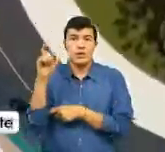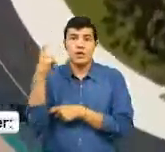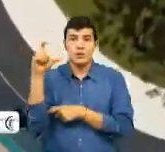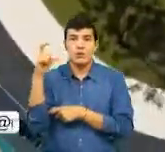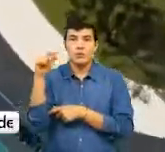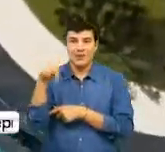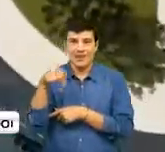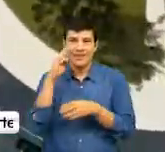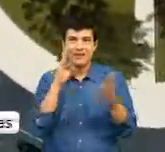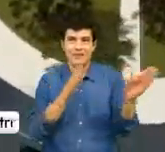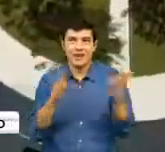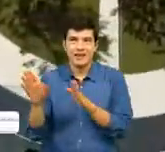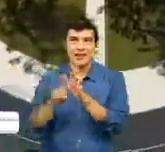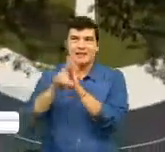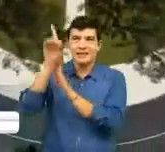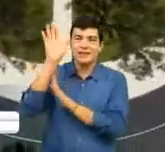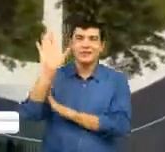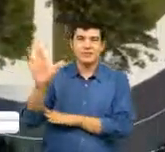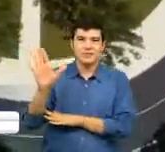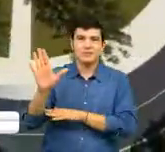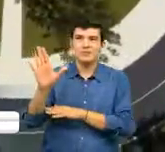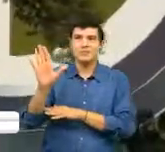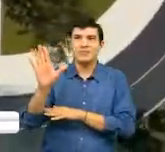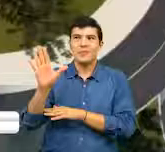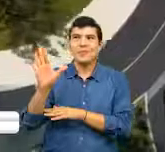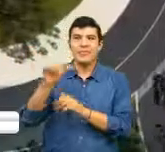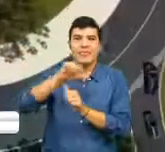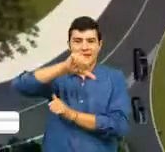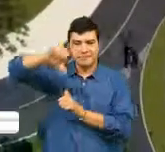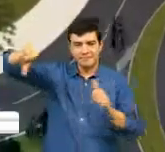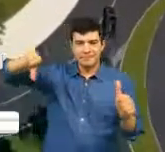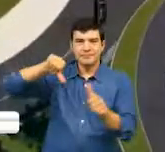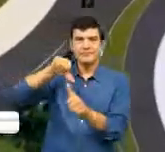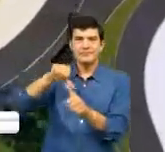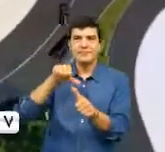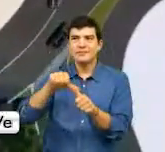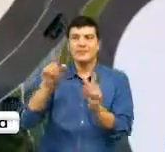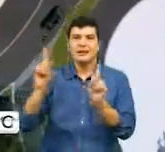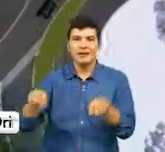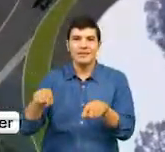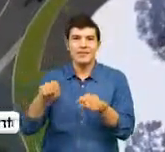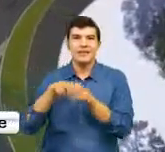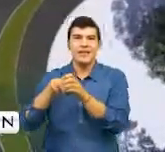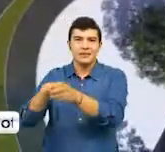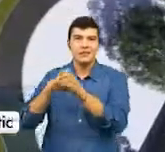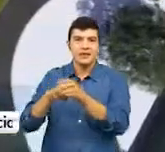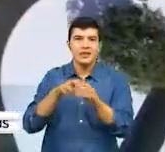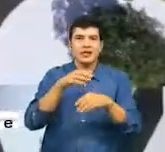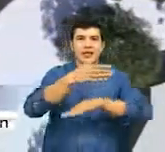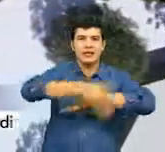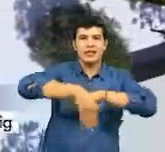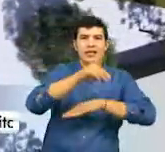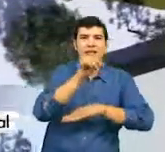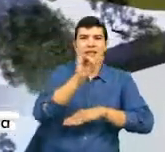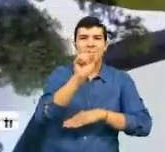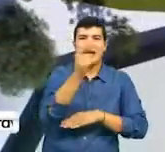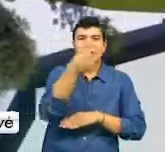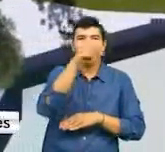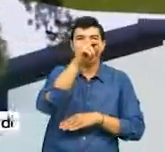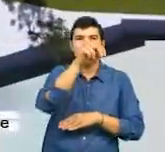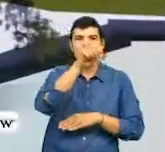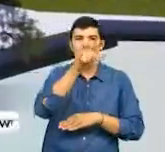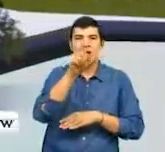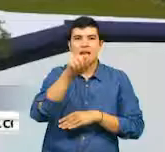plan de desarrollo es la intersección de la terminal de transportes, así como la intersección de la avenida Diagonal Santander con Avenida Cero, otra intersección